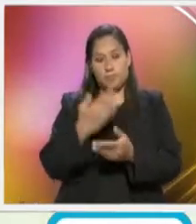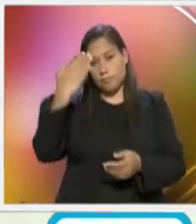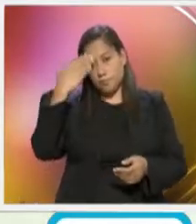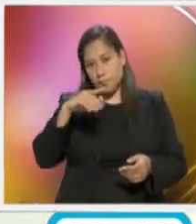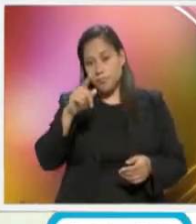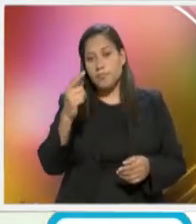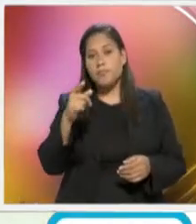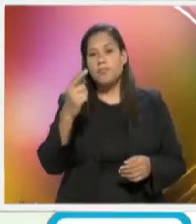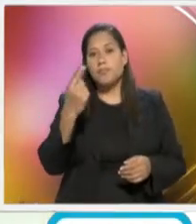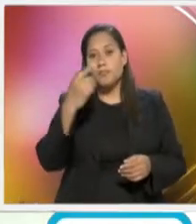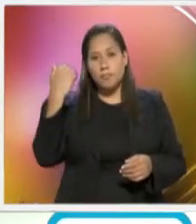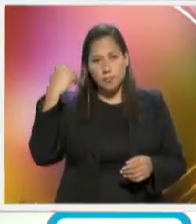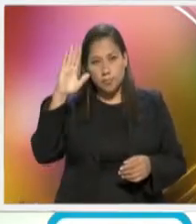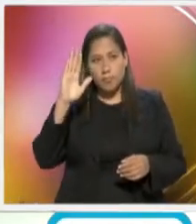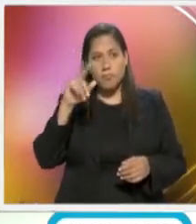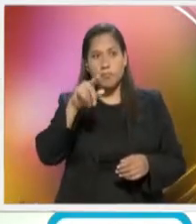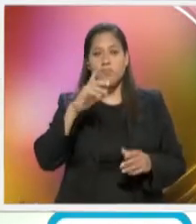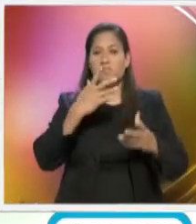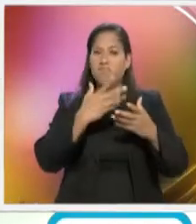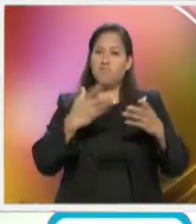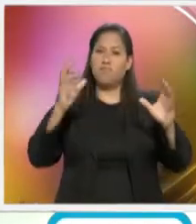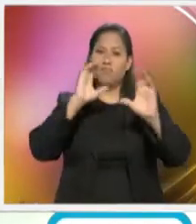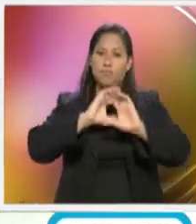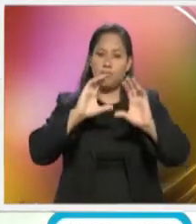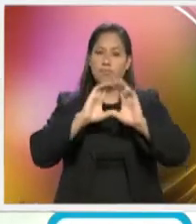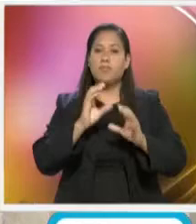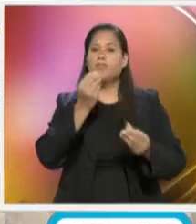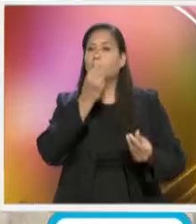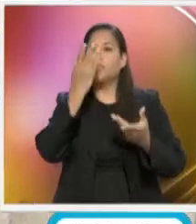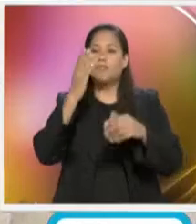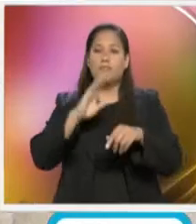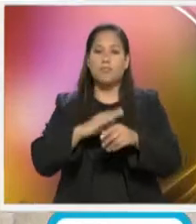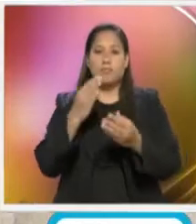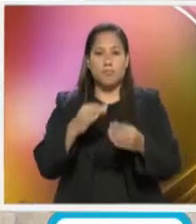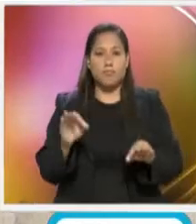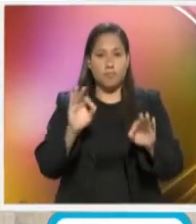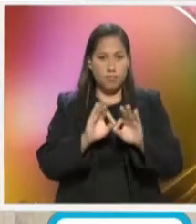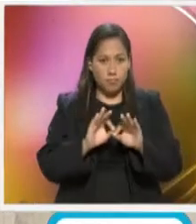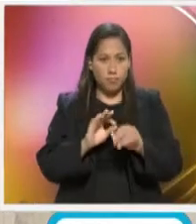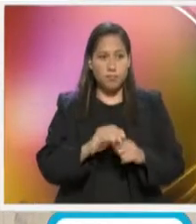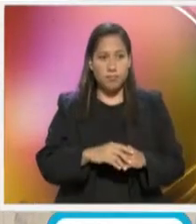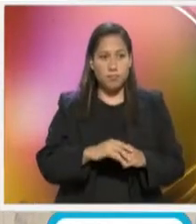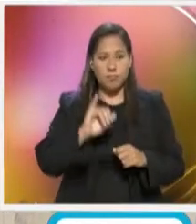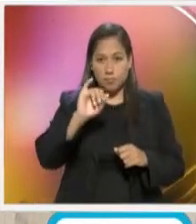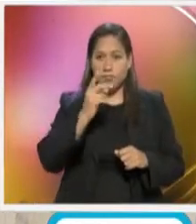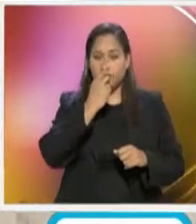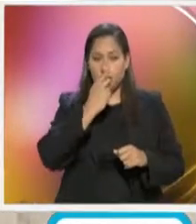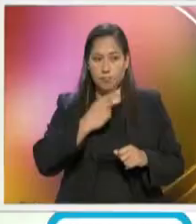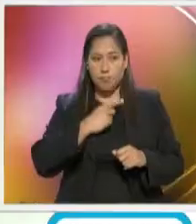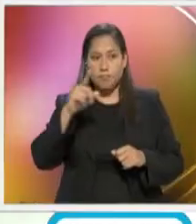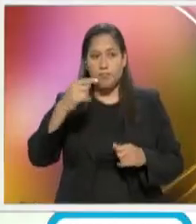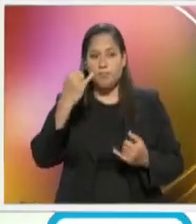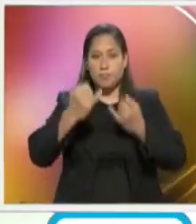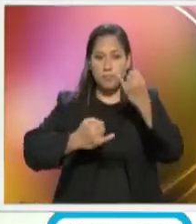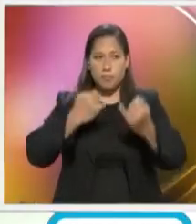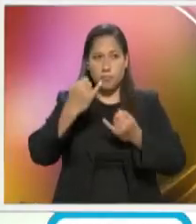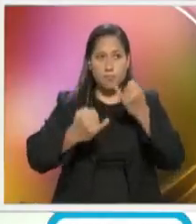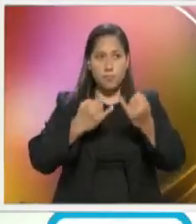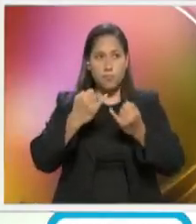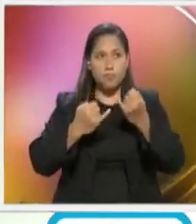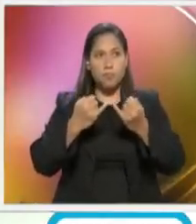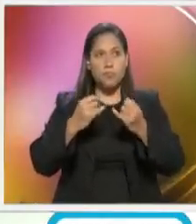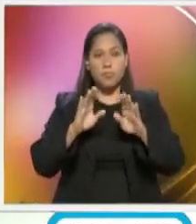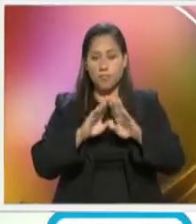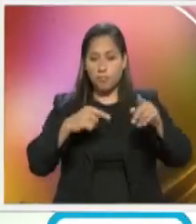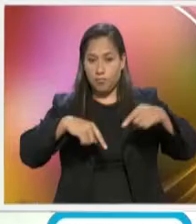fue antes de ser el gran cantante de ópera, el más importante de todo el mundo? Sí, me dijiste que jugaba, era